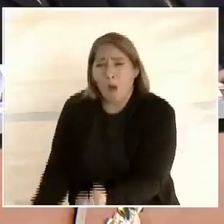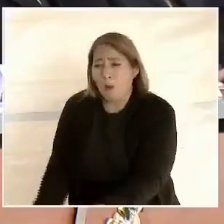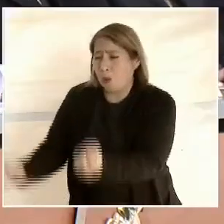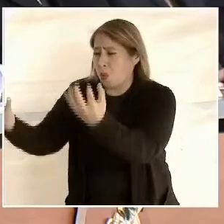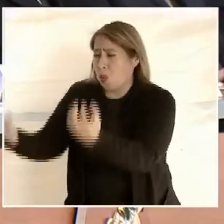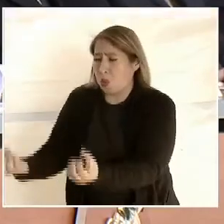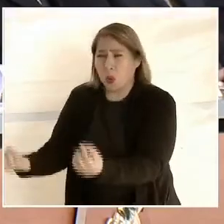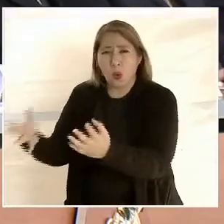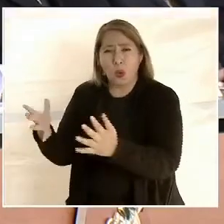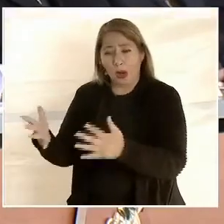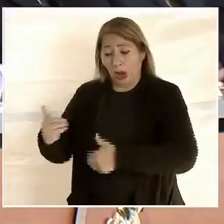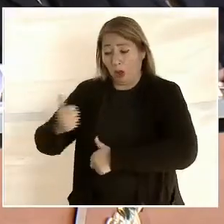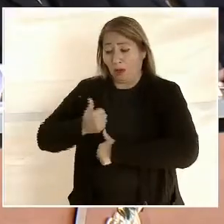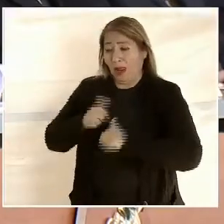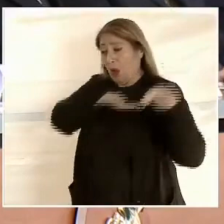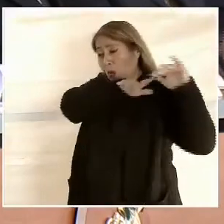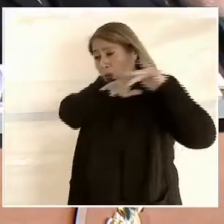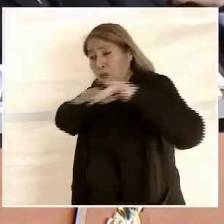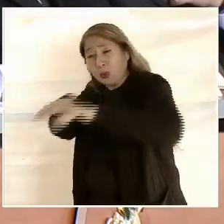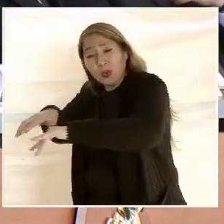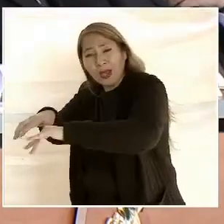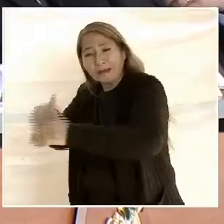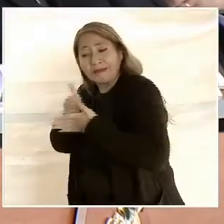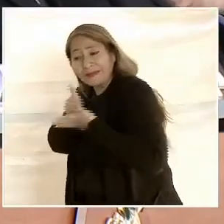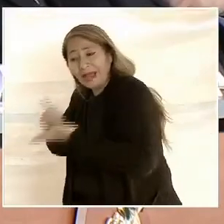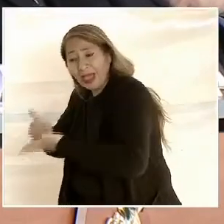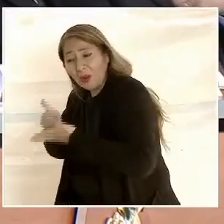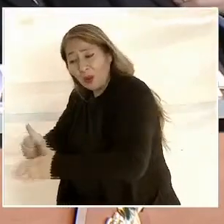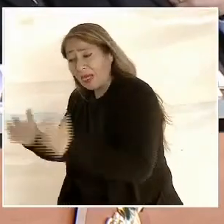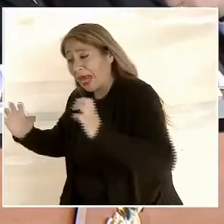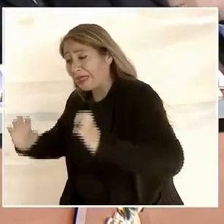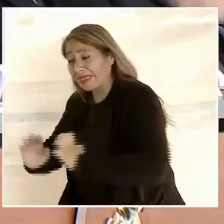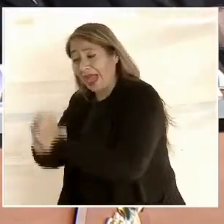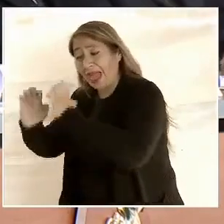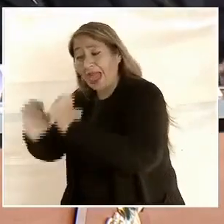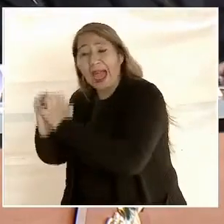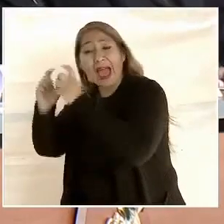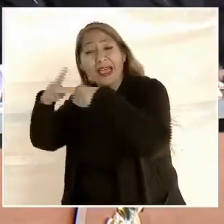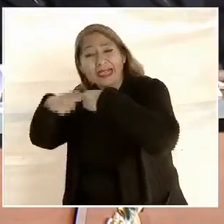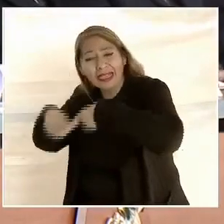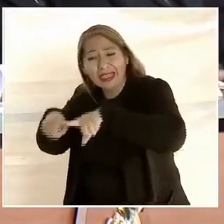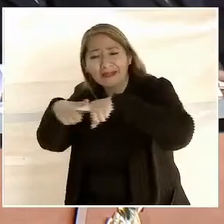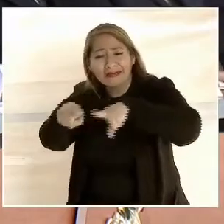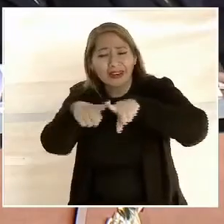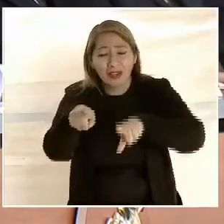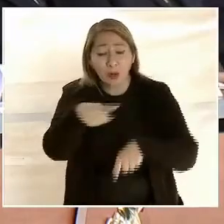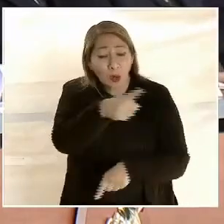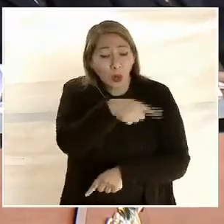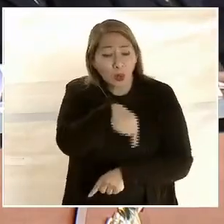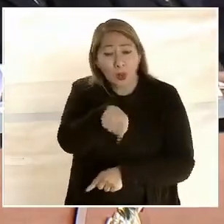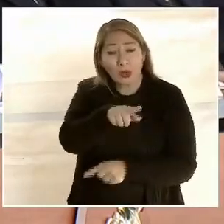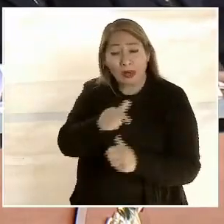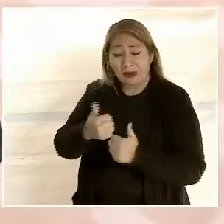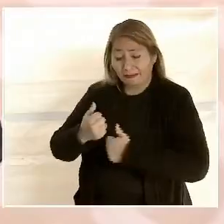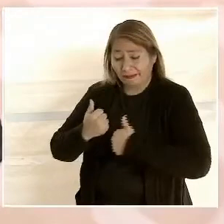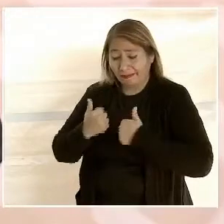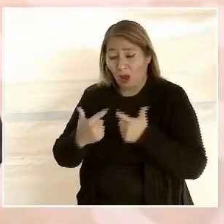incendios y otros siniestros. Y con ellas, con las Fuerzas